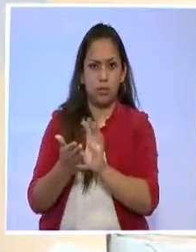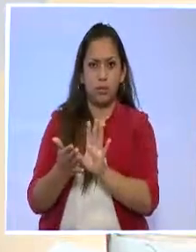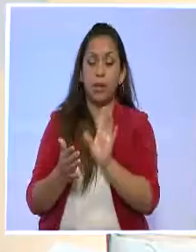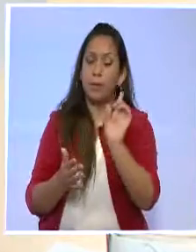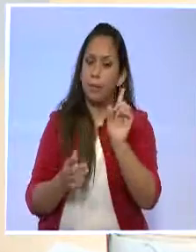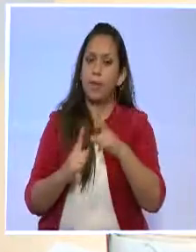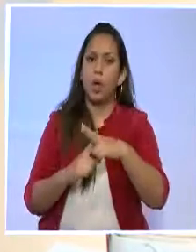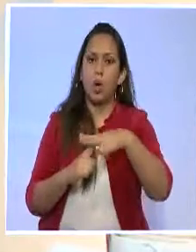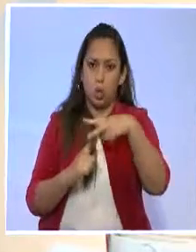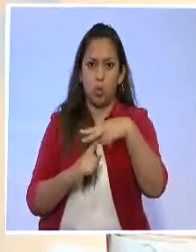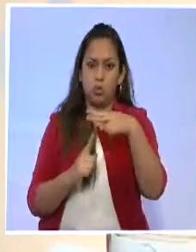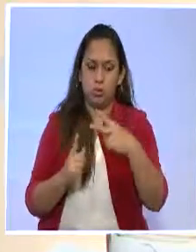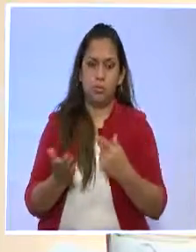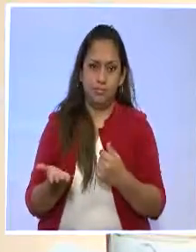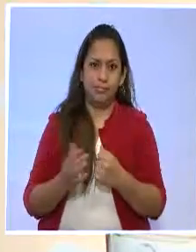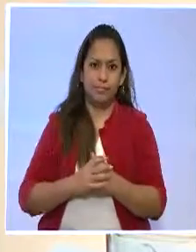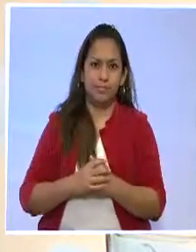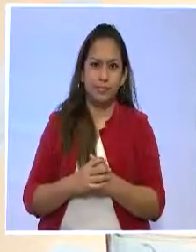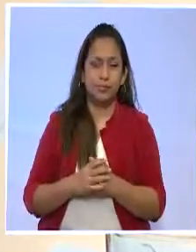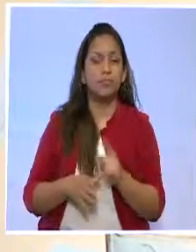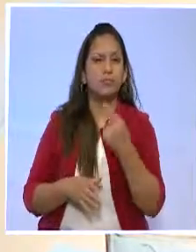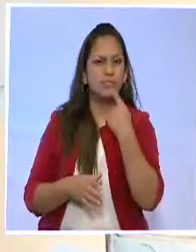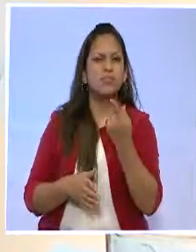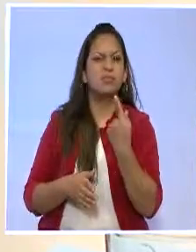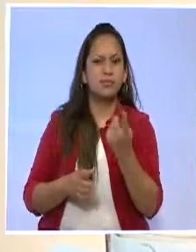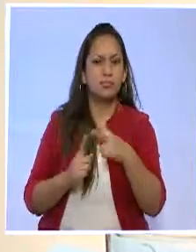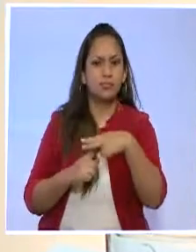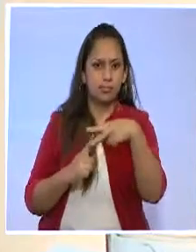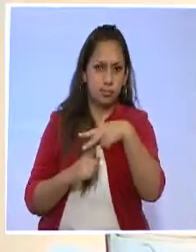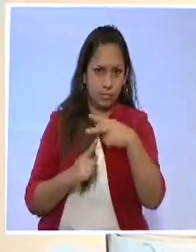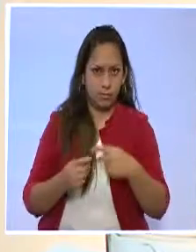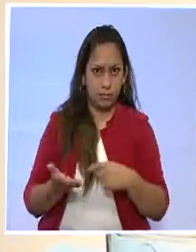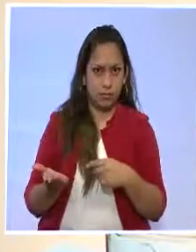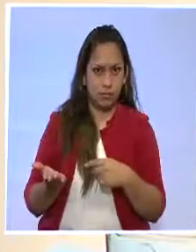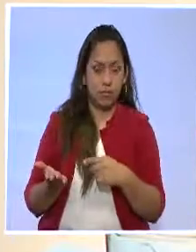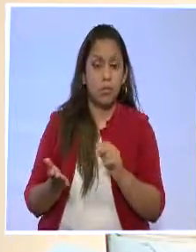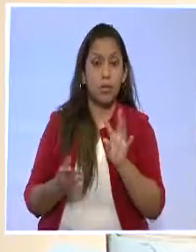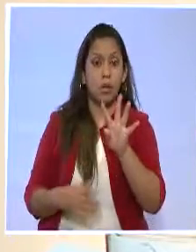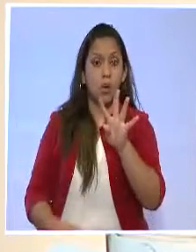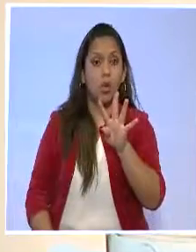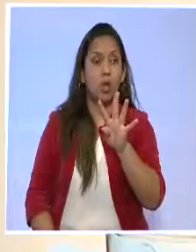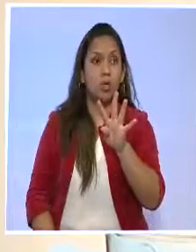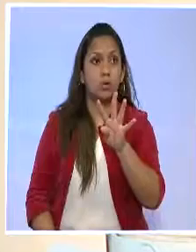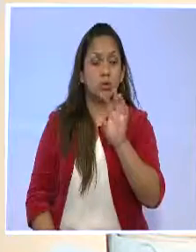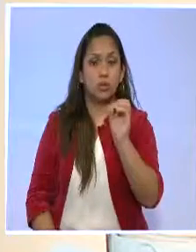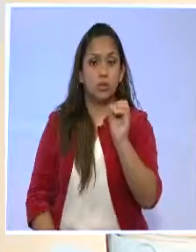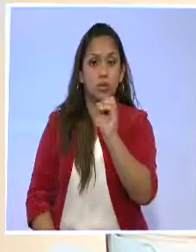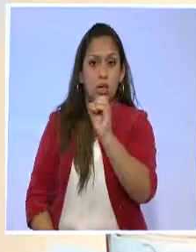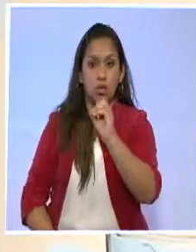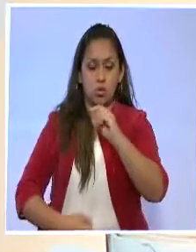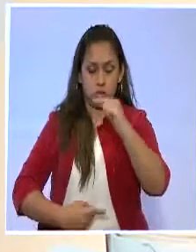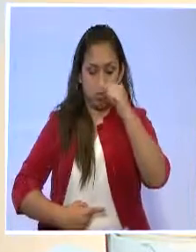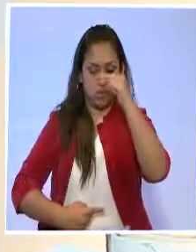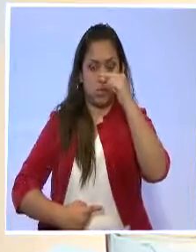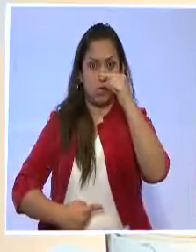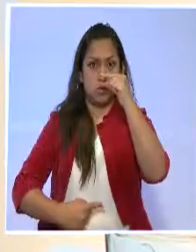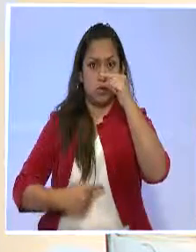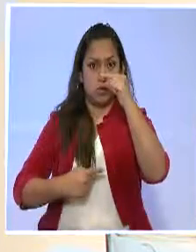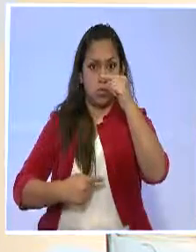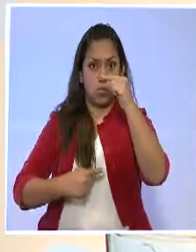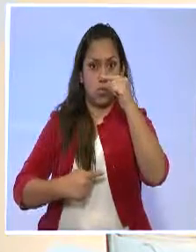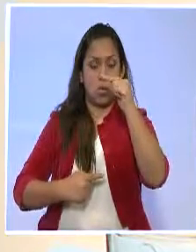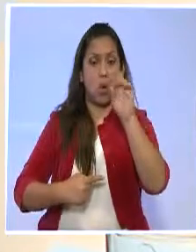bebidas gaseosas que dicen las bebidas gaseosas en la bebida gaseosa de 400 centímetros cúbicos el precio actual es